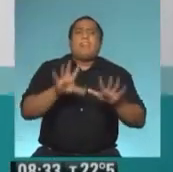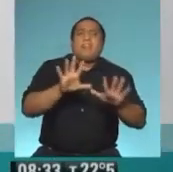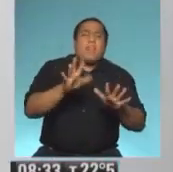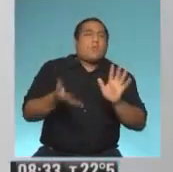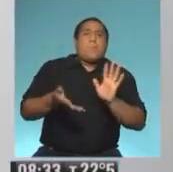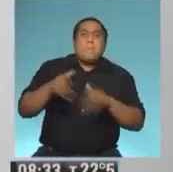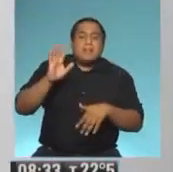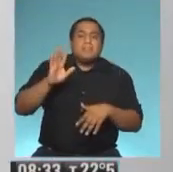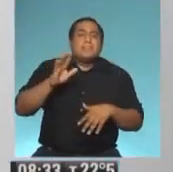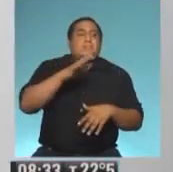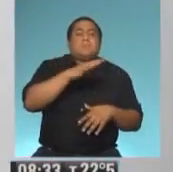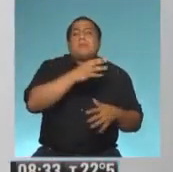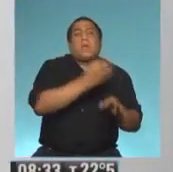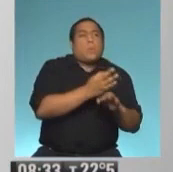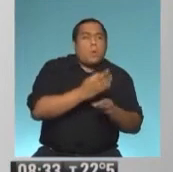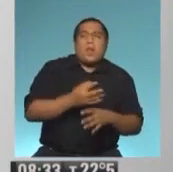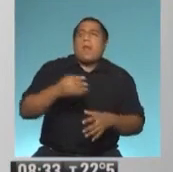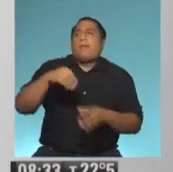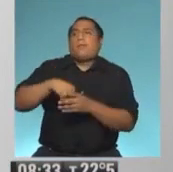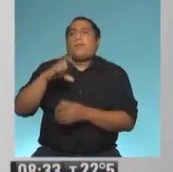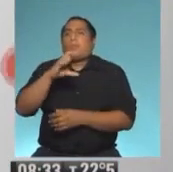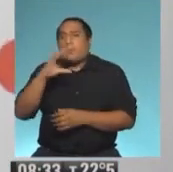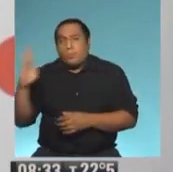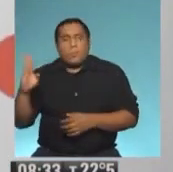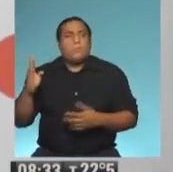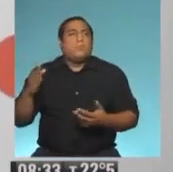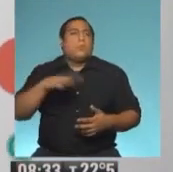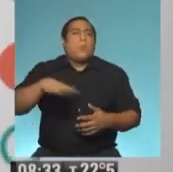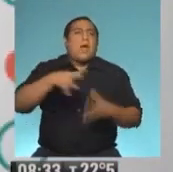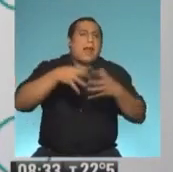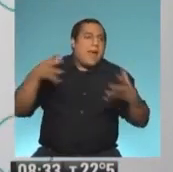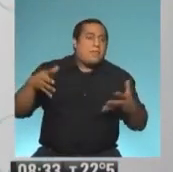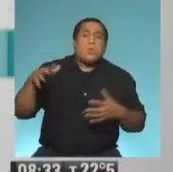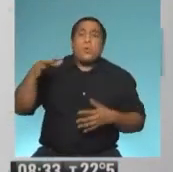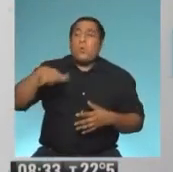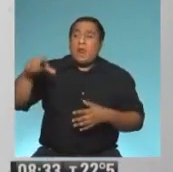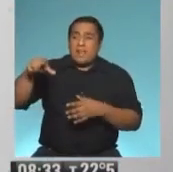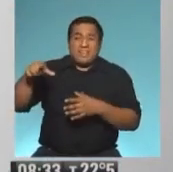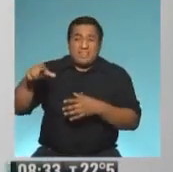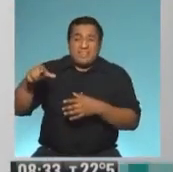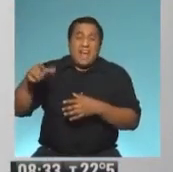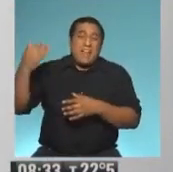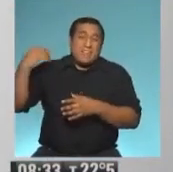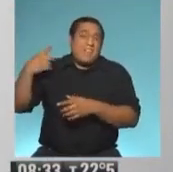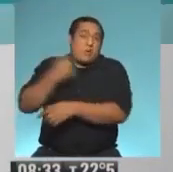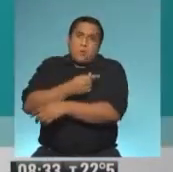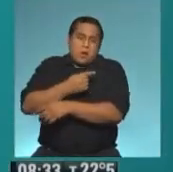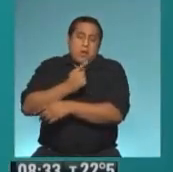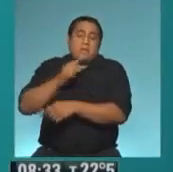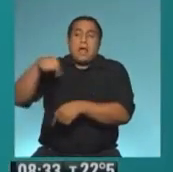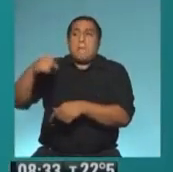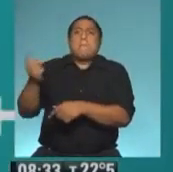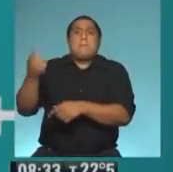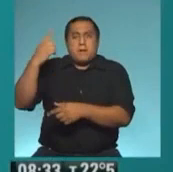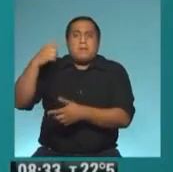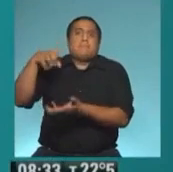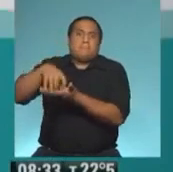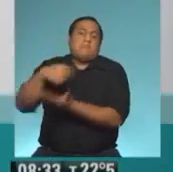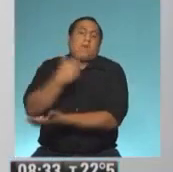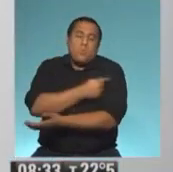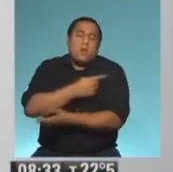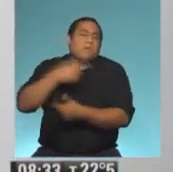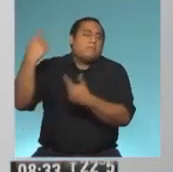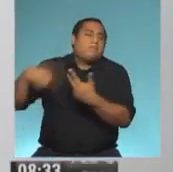puestos en cada lugar, en escuelas, en clubes, en lugares grandes, no habituales generalmente para llevar adelante vacunación, pero en este